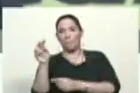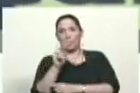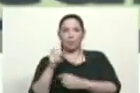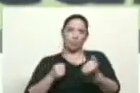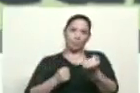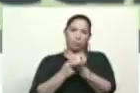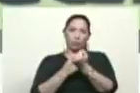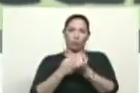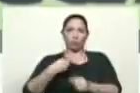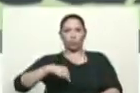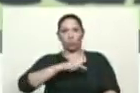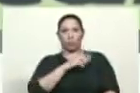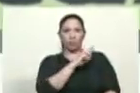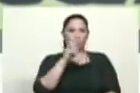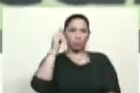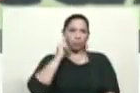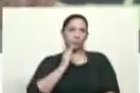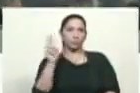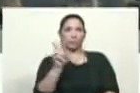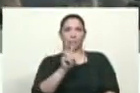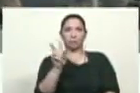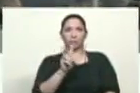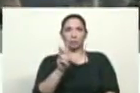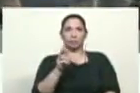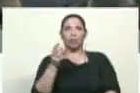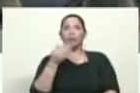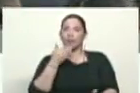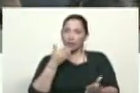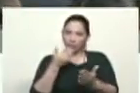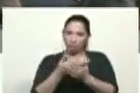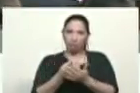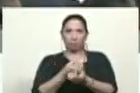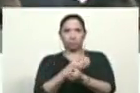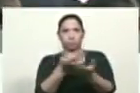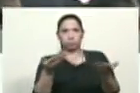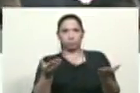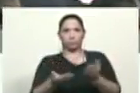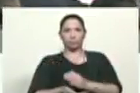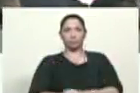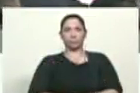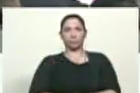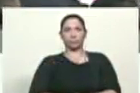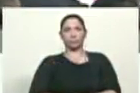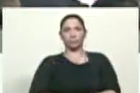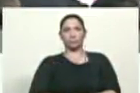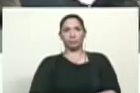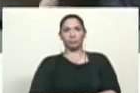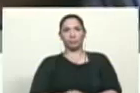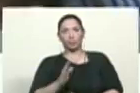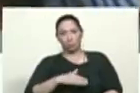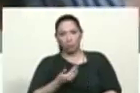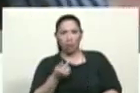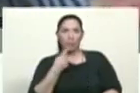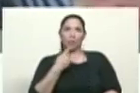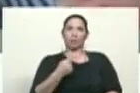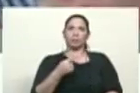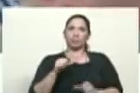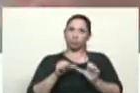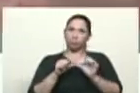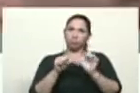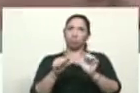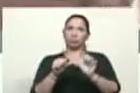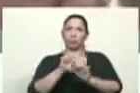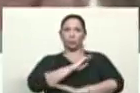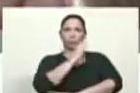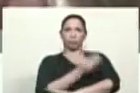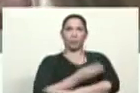a nuestra República Bolivariana de Venezuela. Muchas gracias a todos y a todas. Podemos seguir diciendo con mucha fuerza que